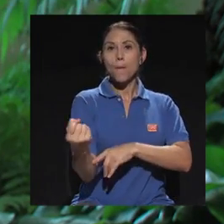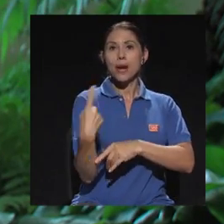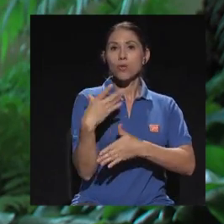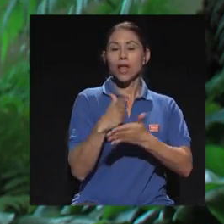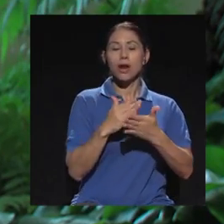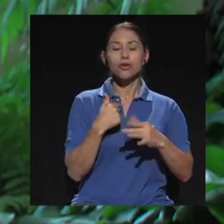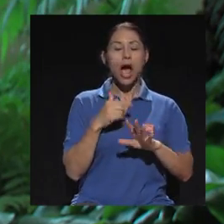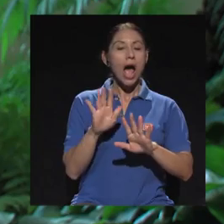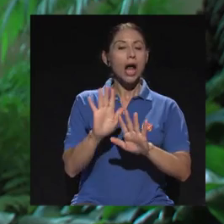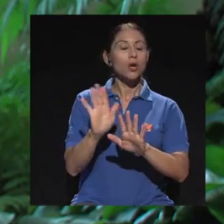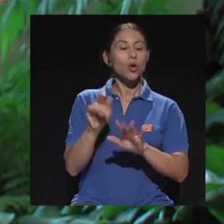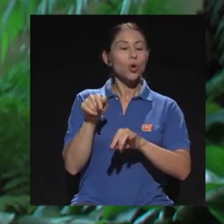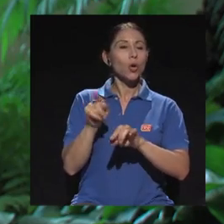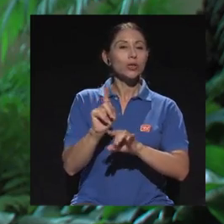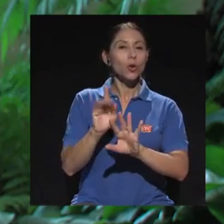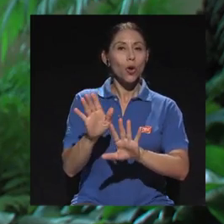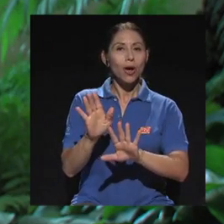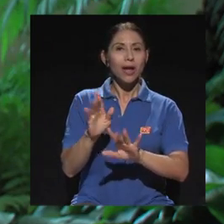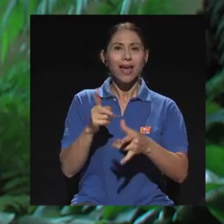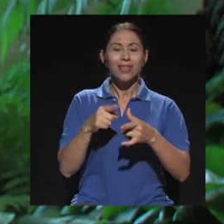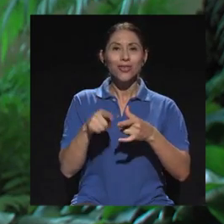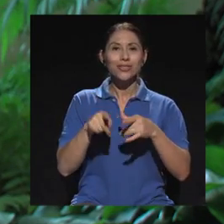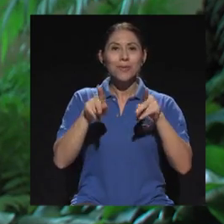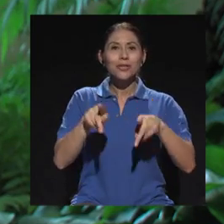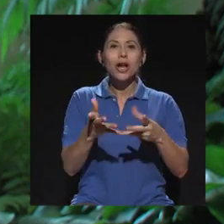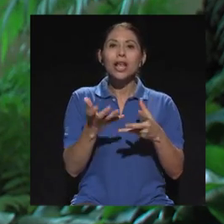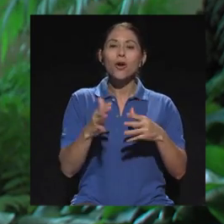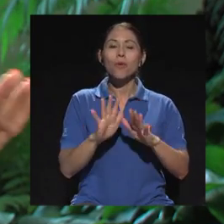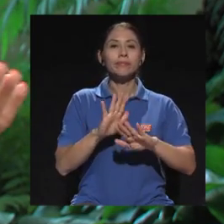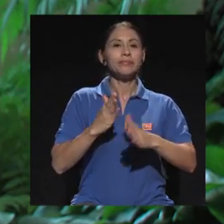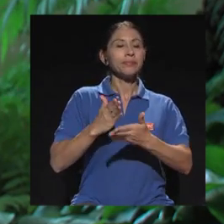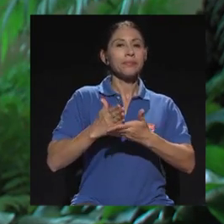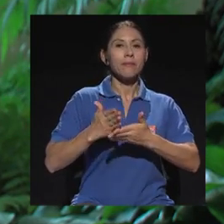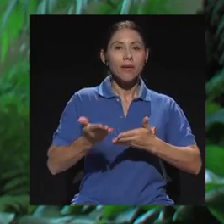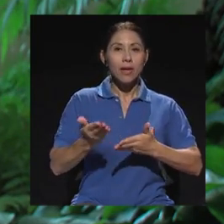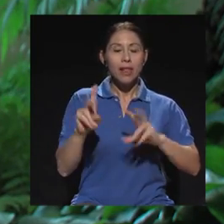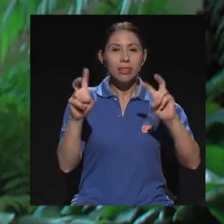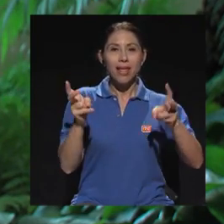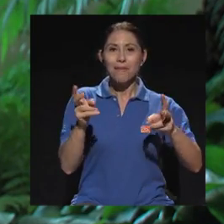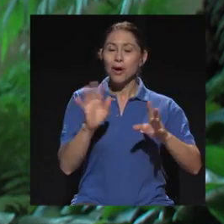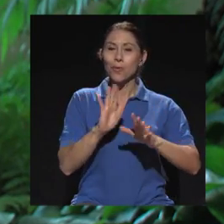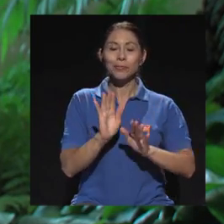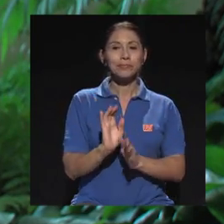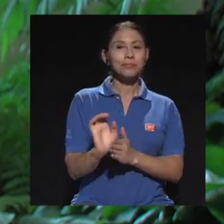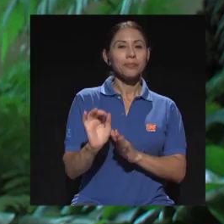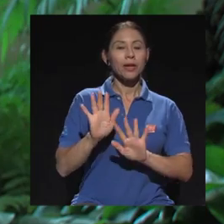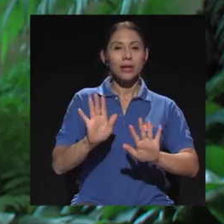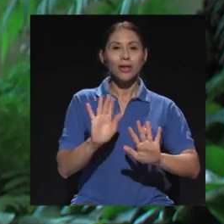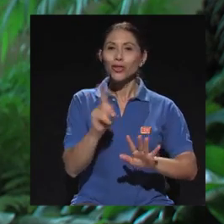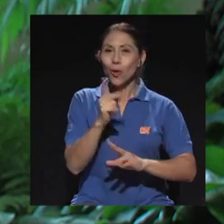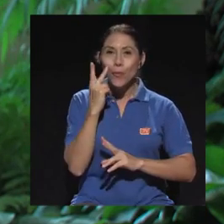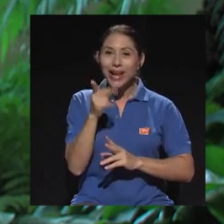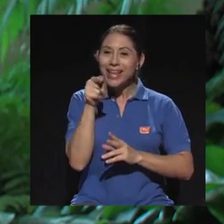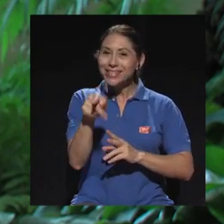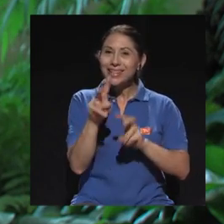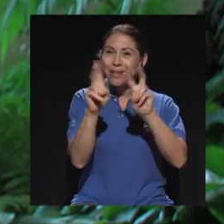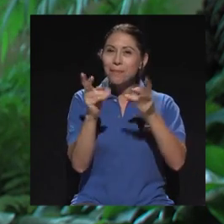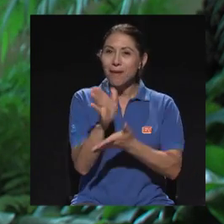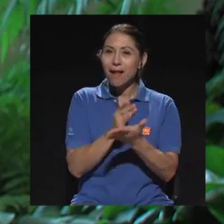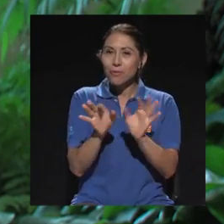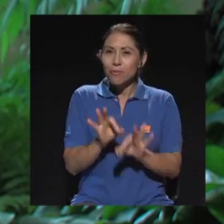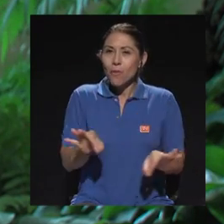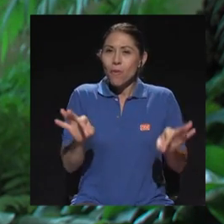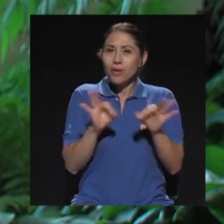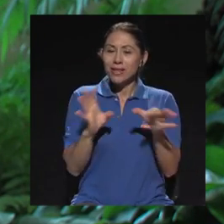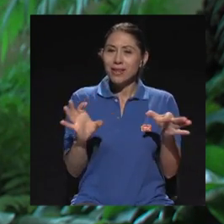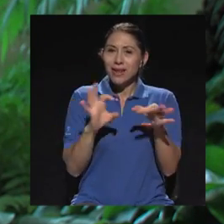eso, ¿verdad? Porque tiene que ver con el cortar el tema y evadir el tema y no verlo como algo importante que tiene que ver con